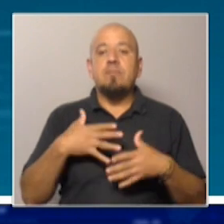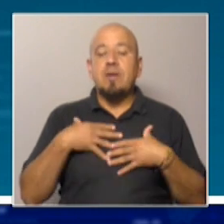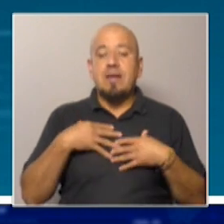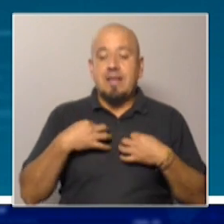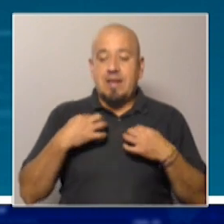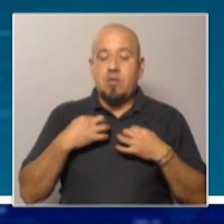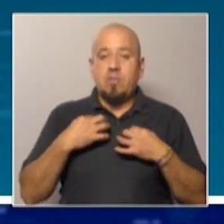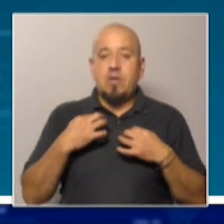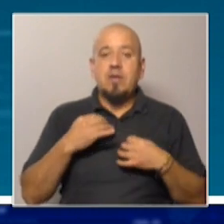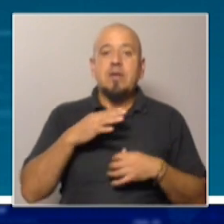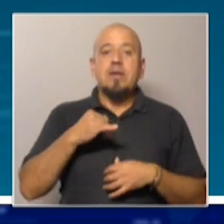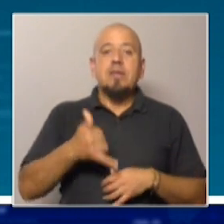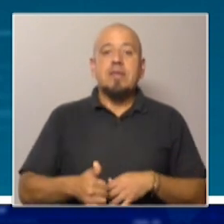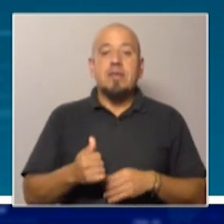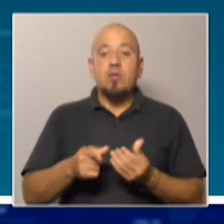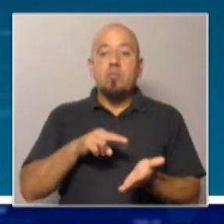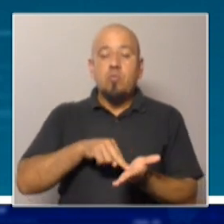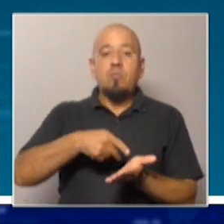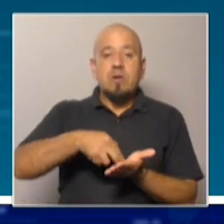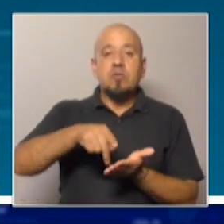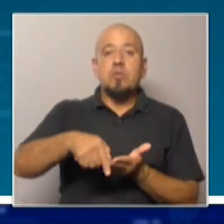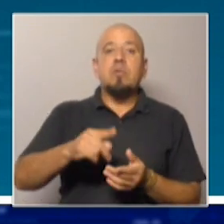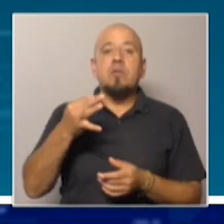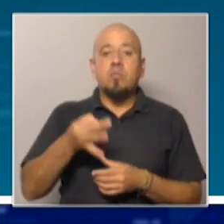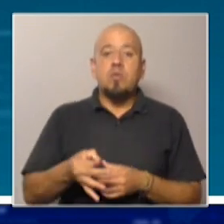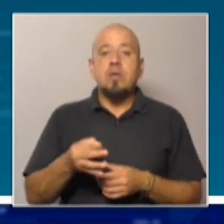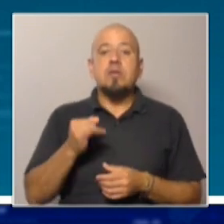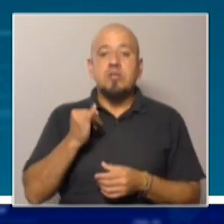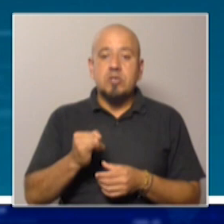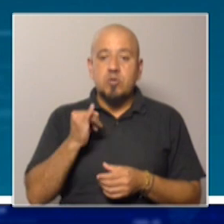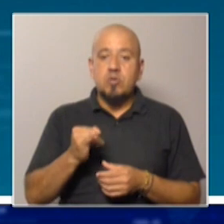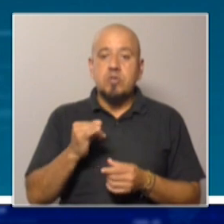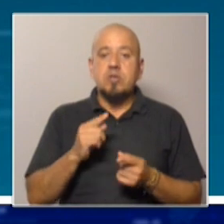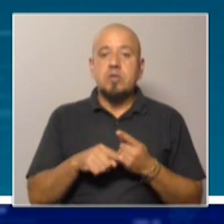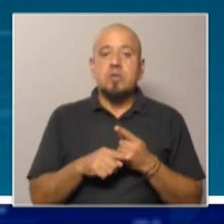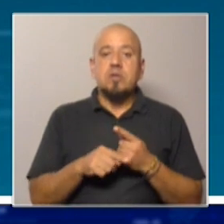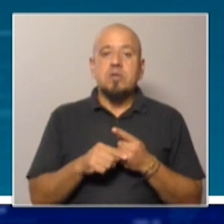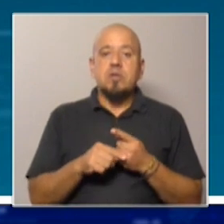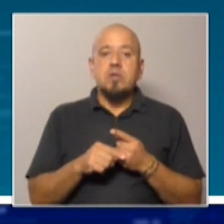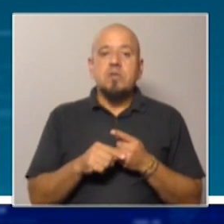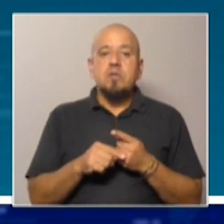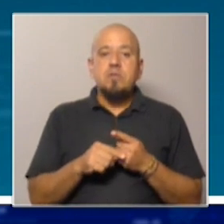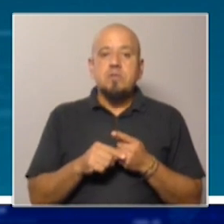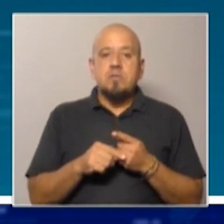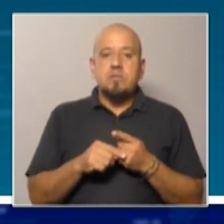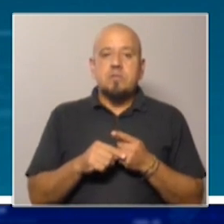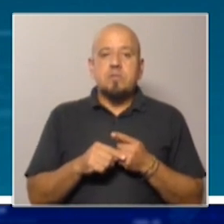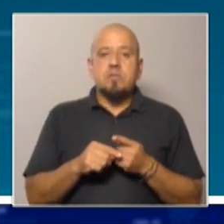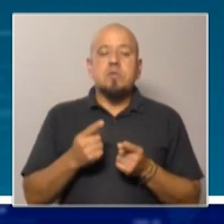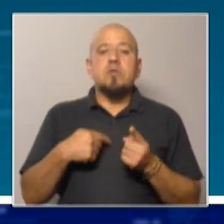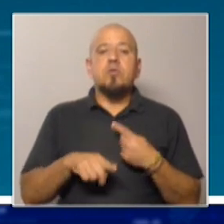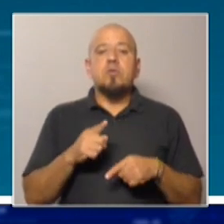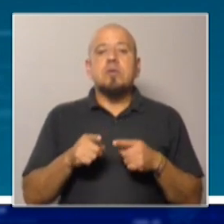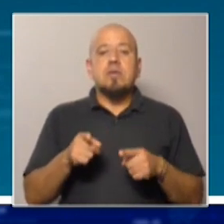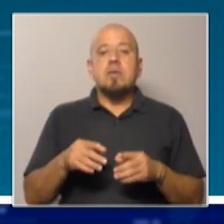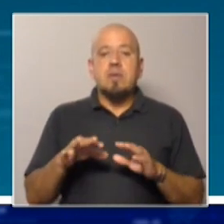desvestimenta tiene una serie de pasos que los debemos de cumplir sí o sí, ¿tá? En forma ordenada. ¿sí? Entonces, ¿qué